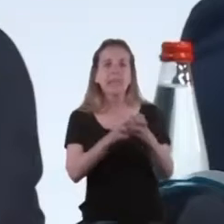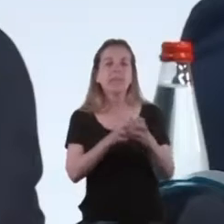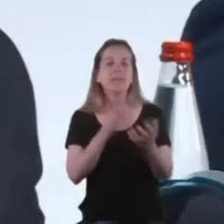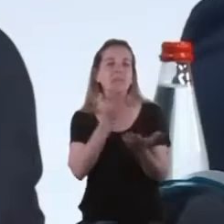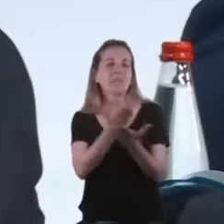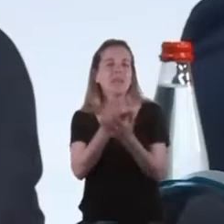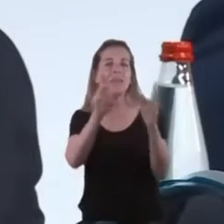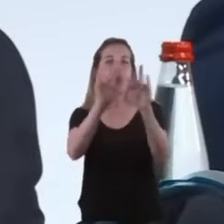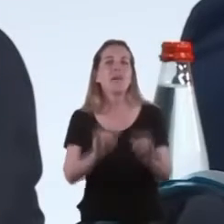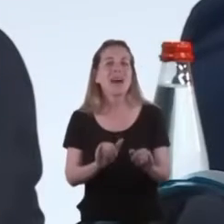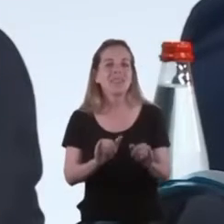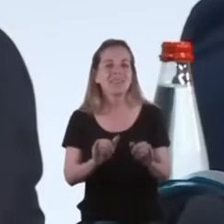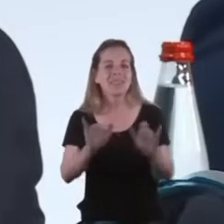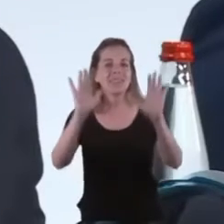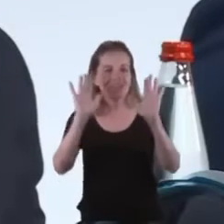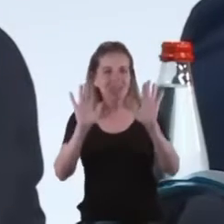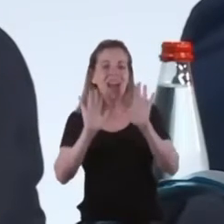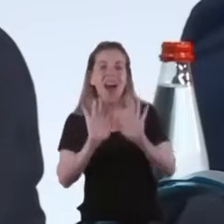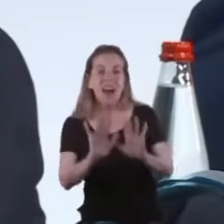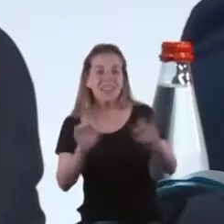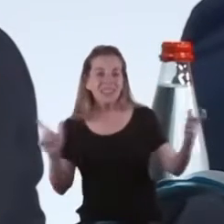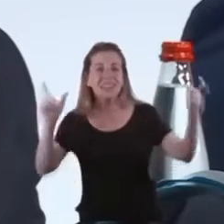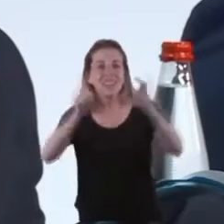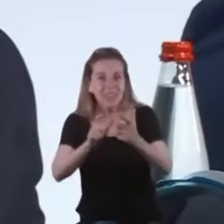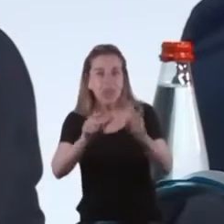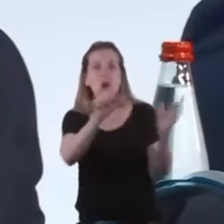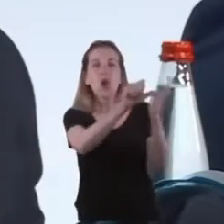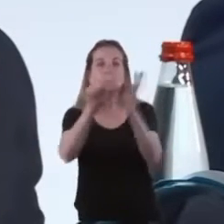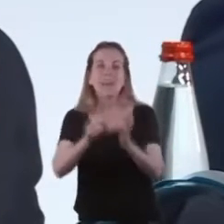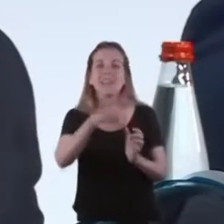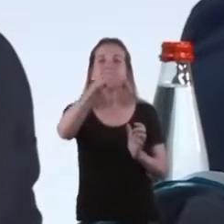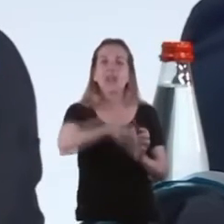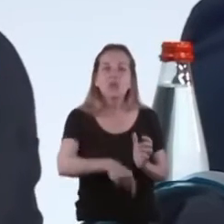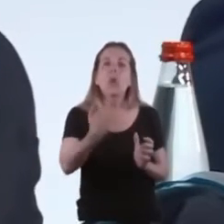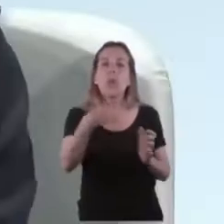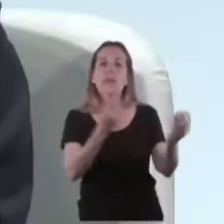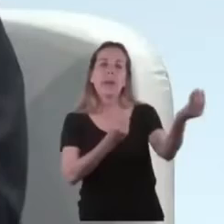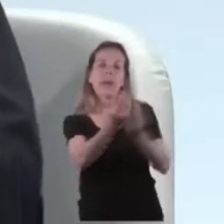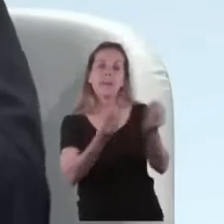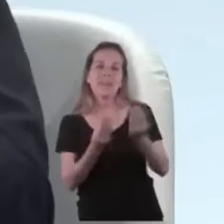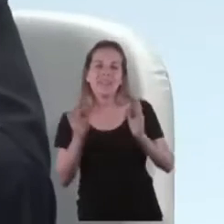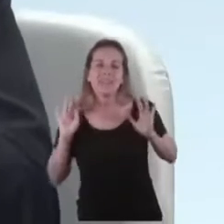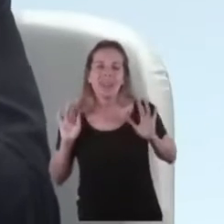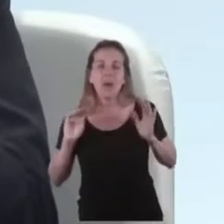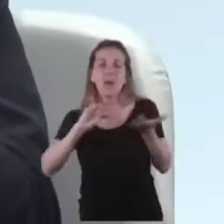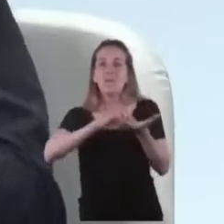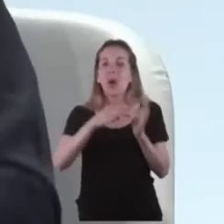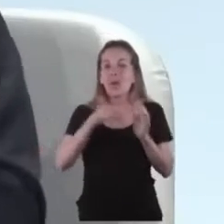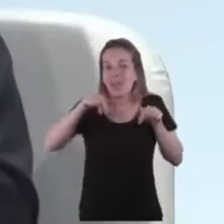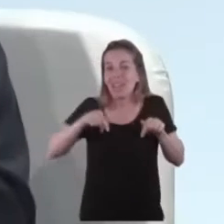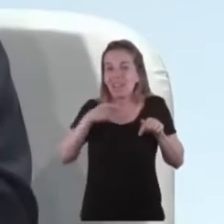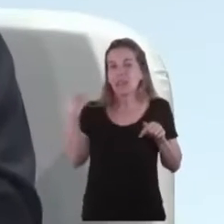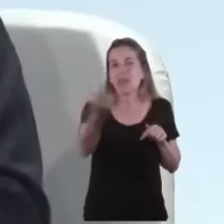paz, en esa mesa el hemisferio sur tiene que estar sentado. Porque el problema también es